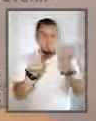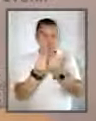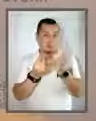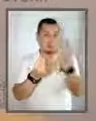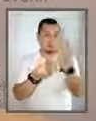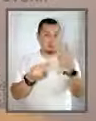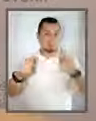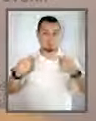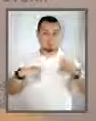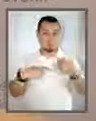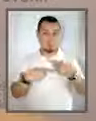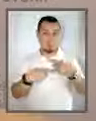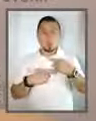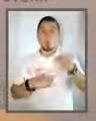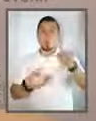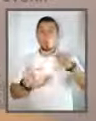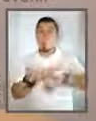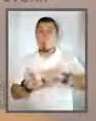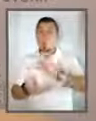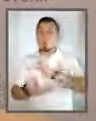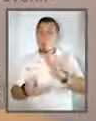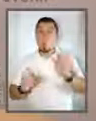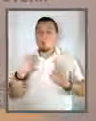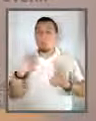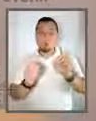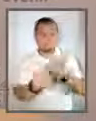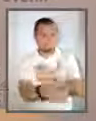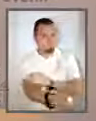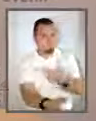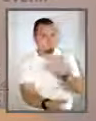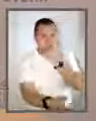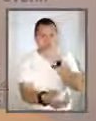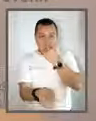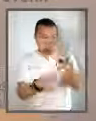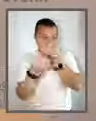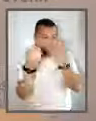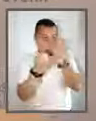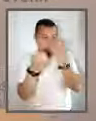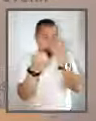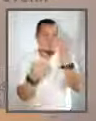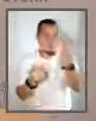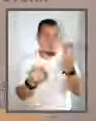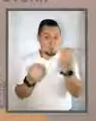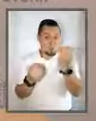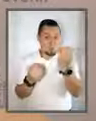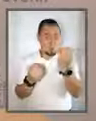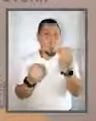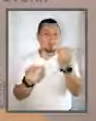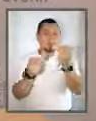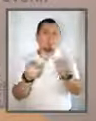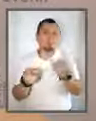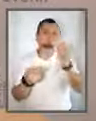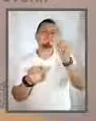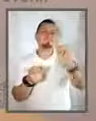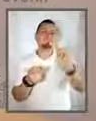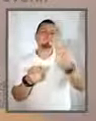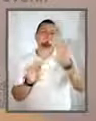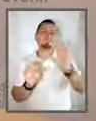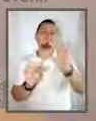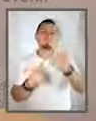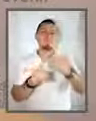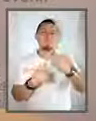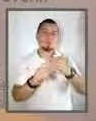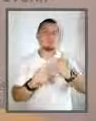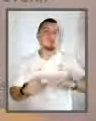25 personas sospechosas pruebas, de las cuales 9 han resultado positivas y